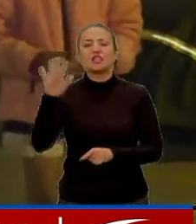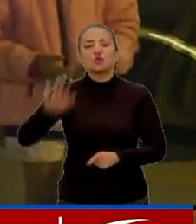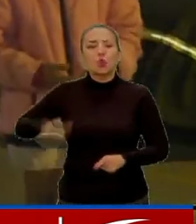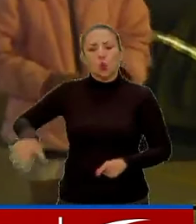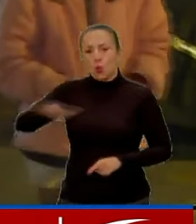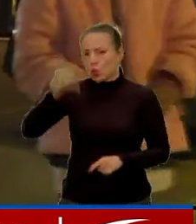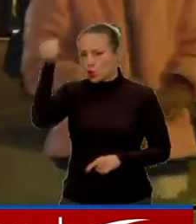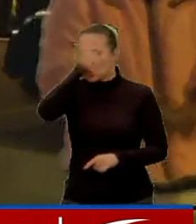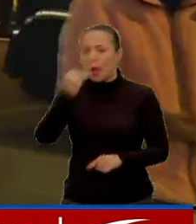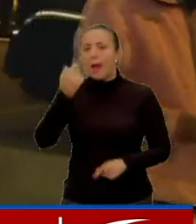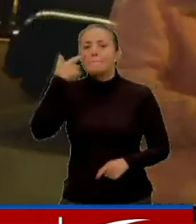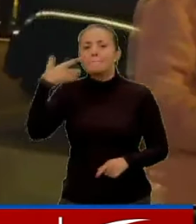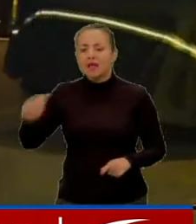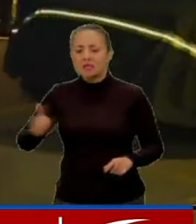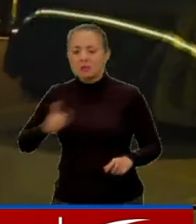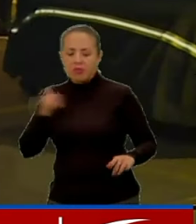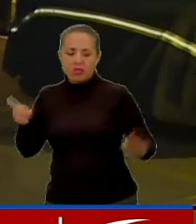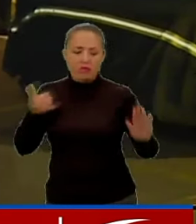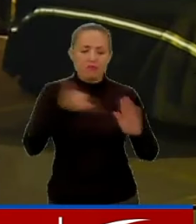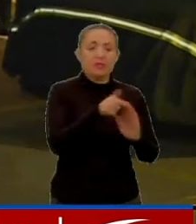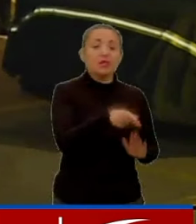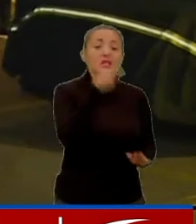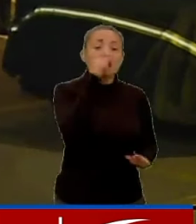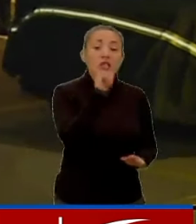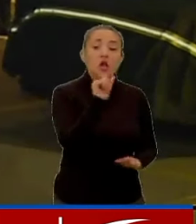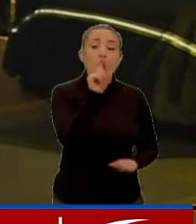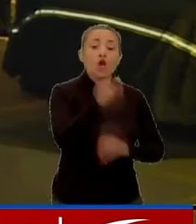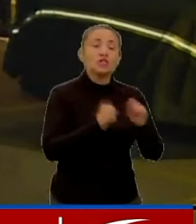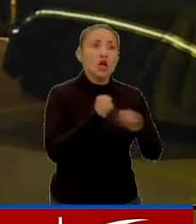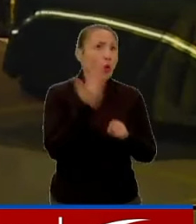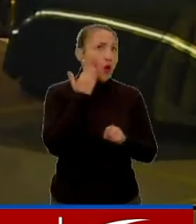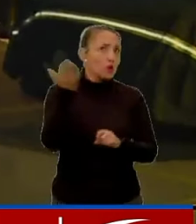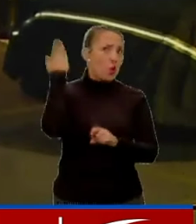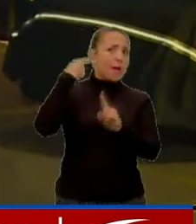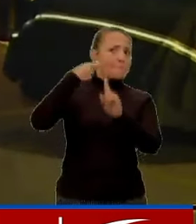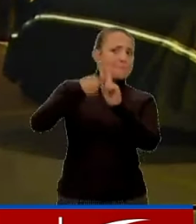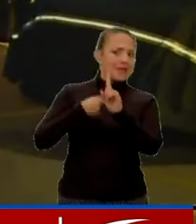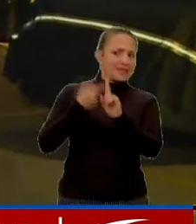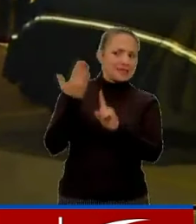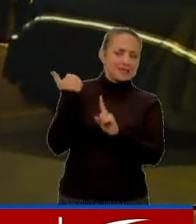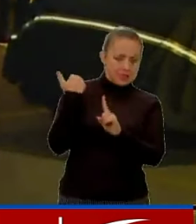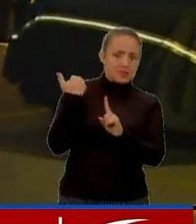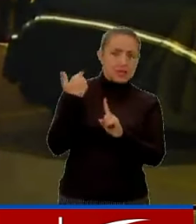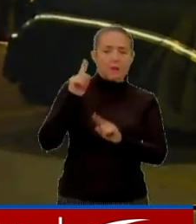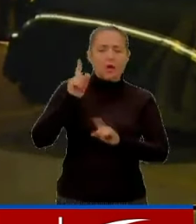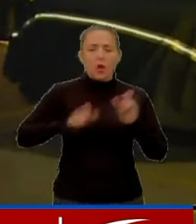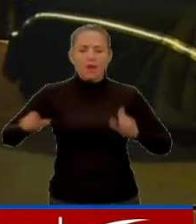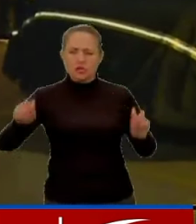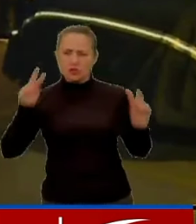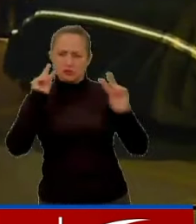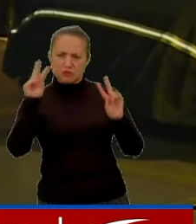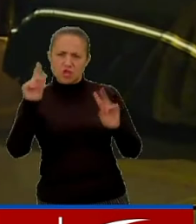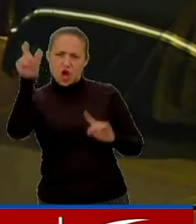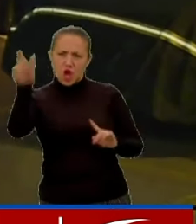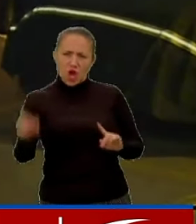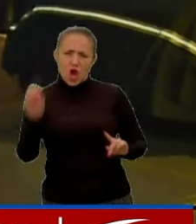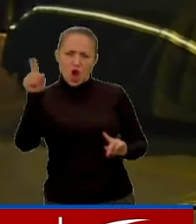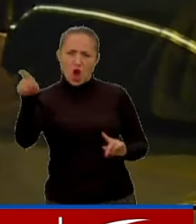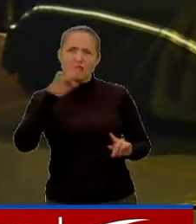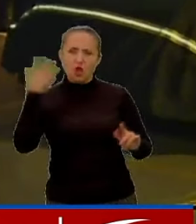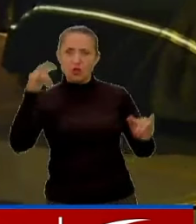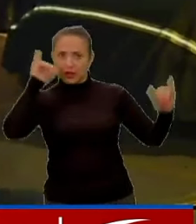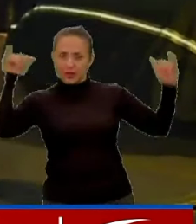de tan solo 11 años en un hecho ocurrido a mediados del mes pasado. Dicen que algunas personas se percataron del sujeto a través de las cámaras de seguridad,